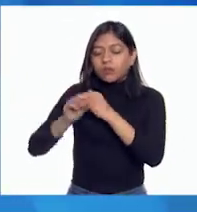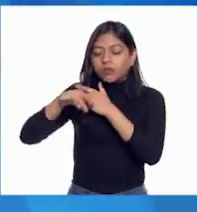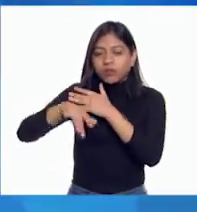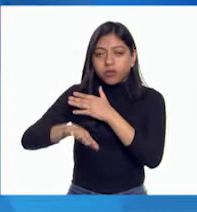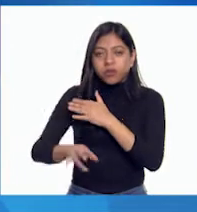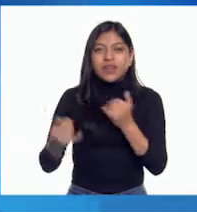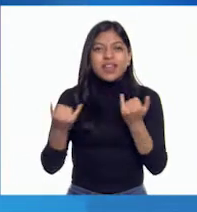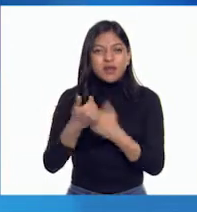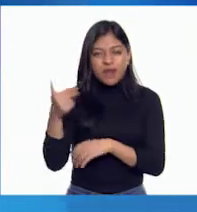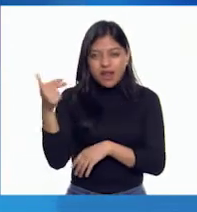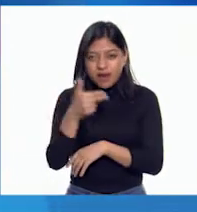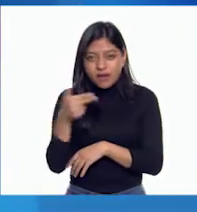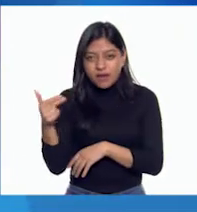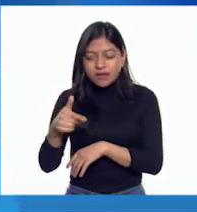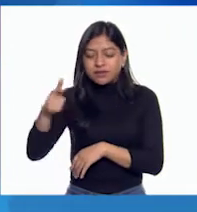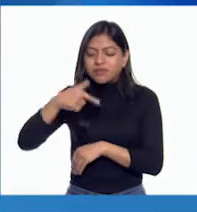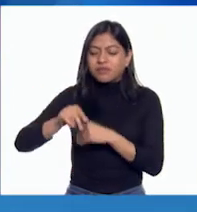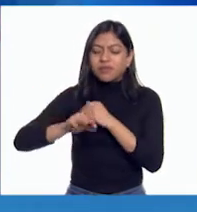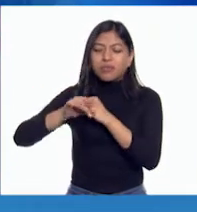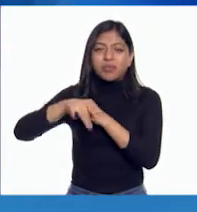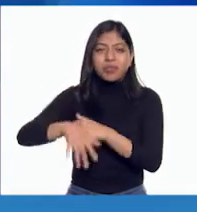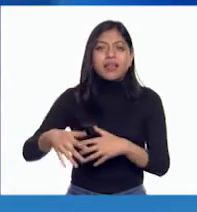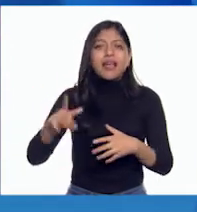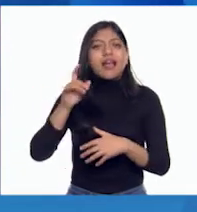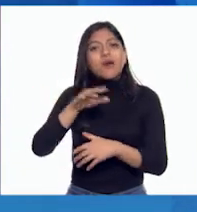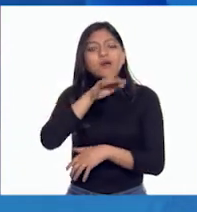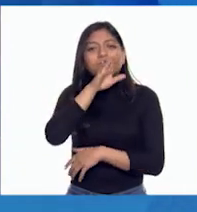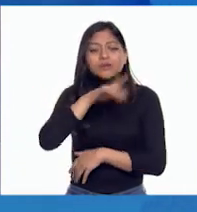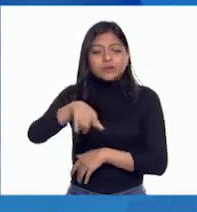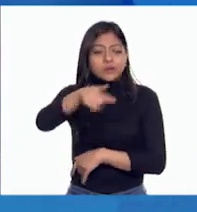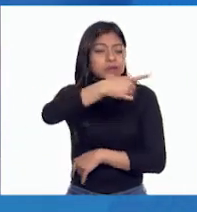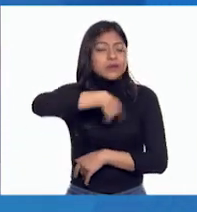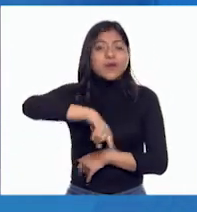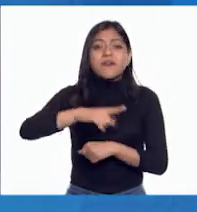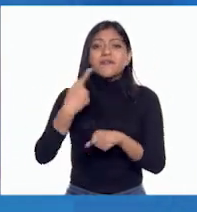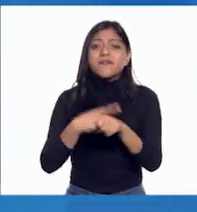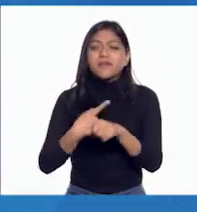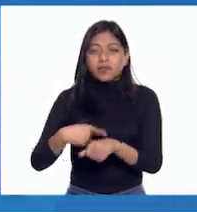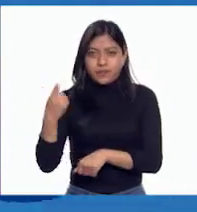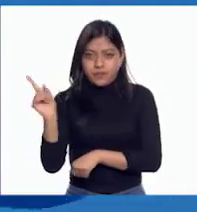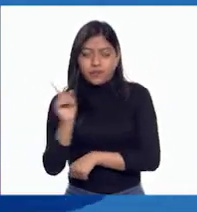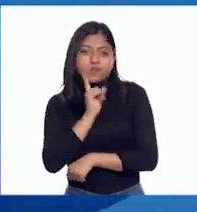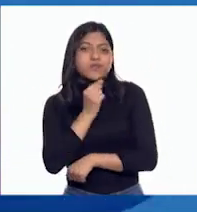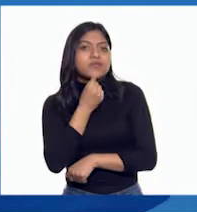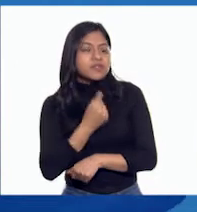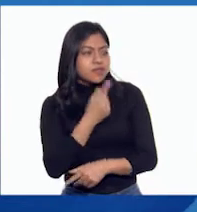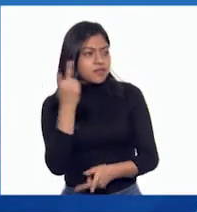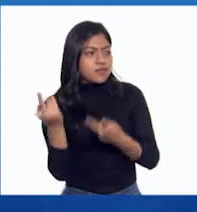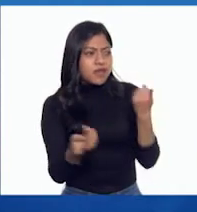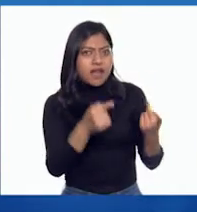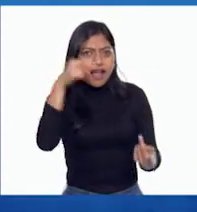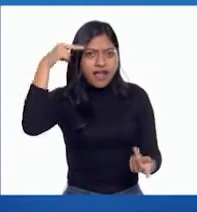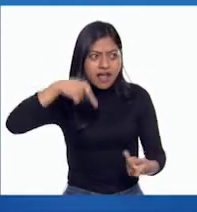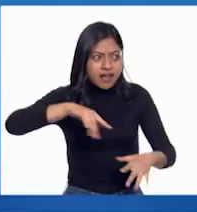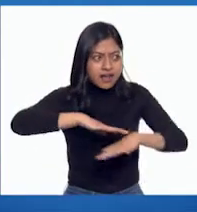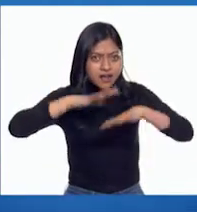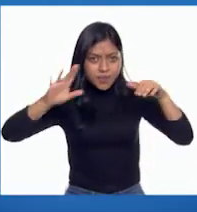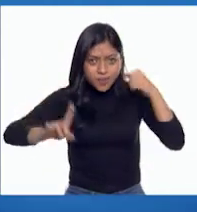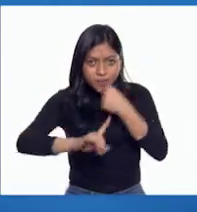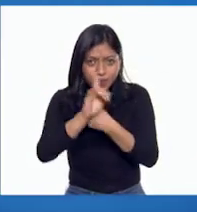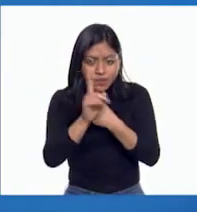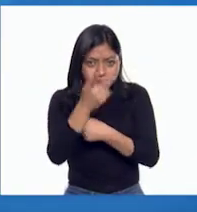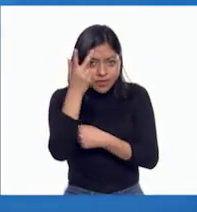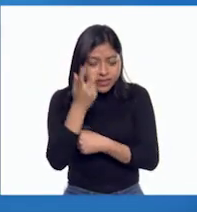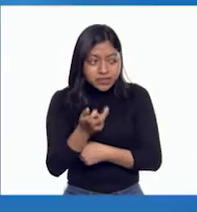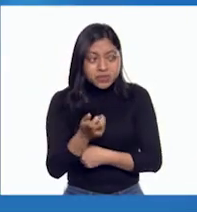enfermamos gravemente. Camila había escuchado atentamente a los animales y preguntó, ¿todo eso se vive acá abajo? No sabía